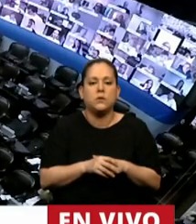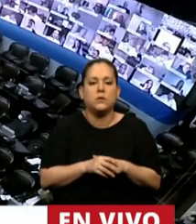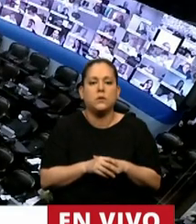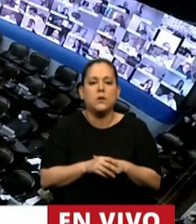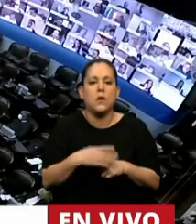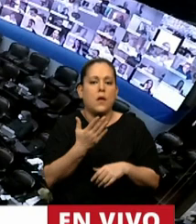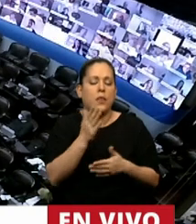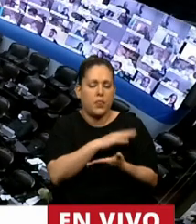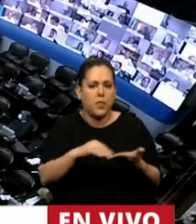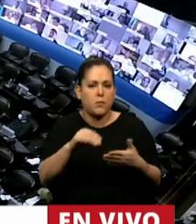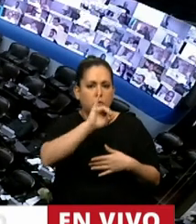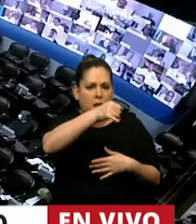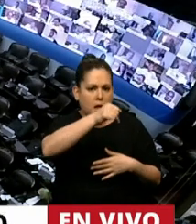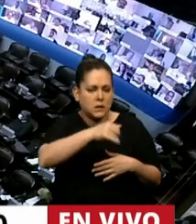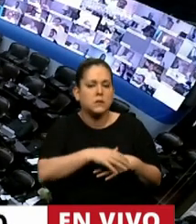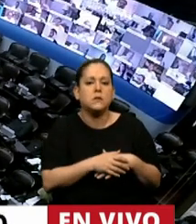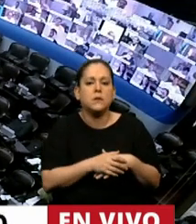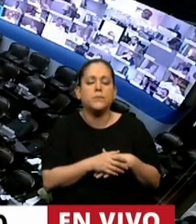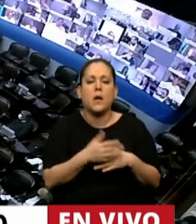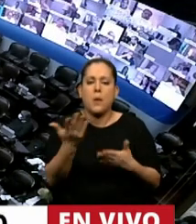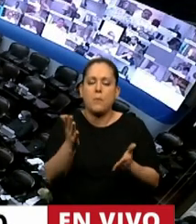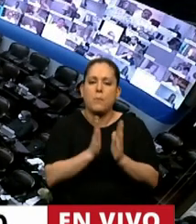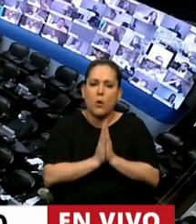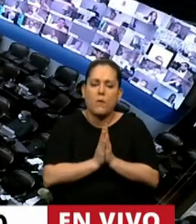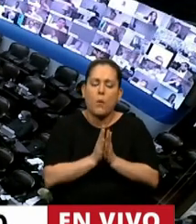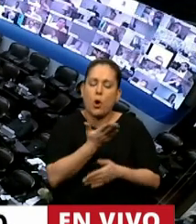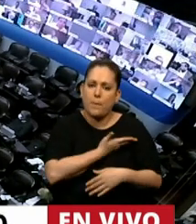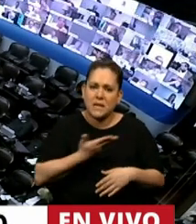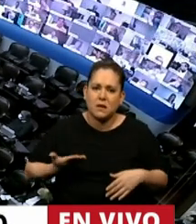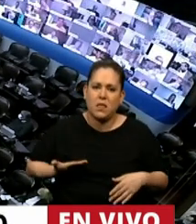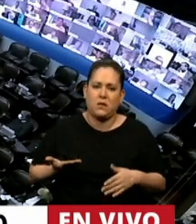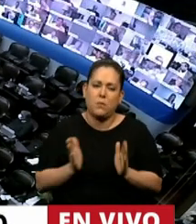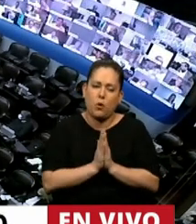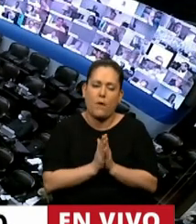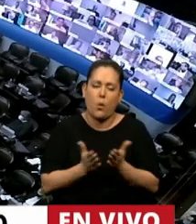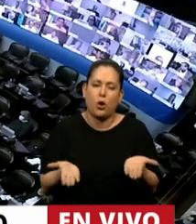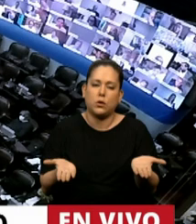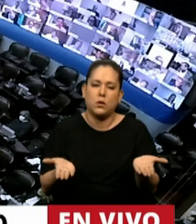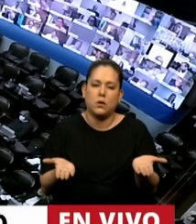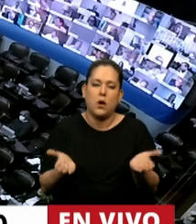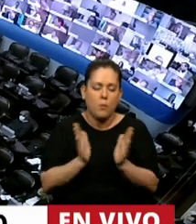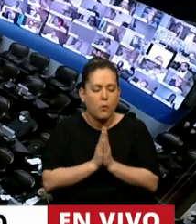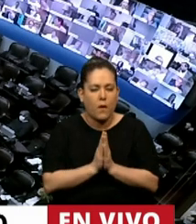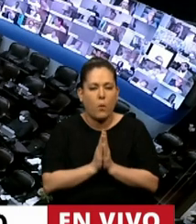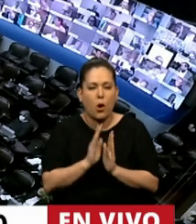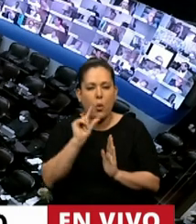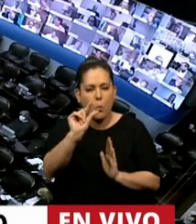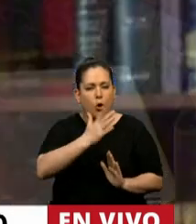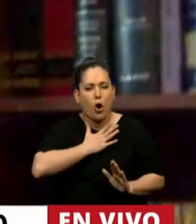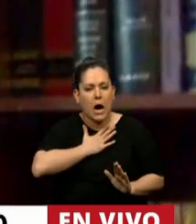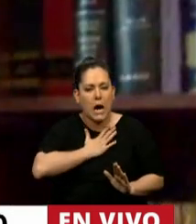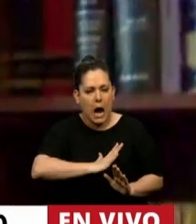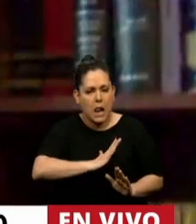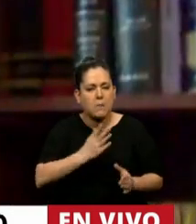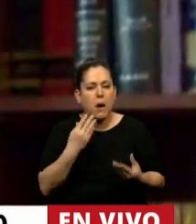sí diputada presidente por favor por favor tengamos un poco de calma